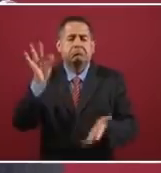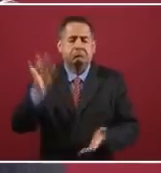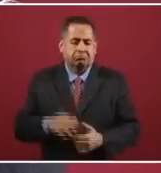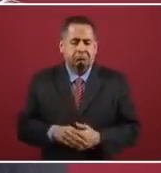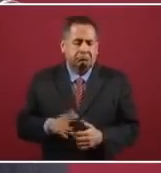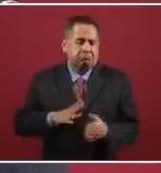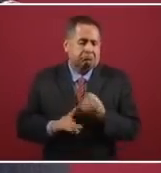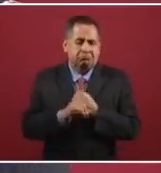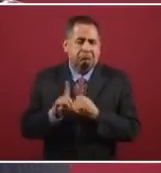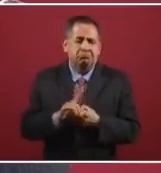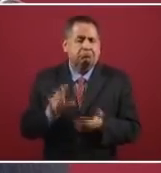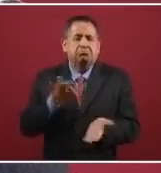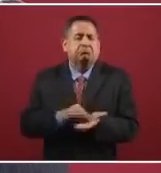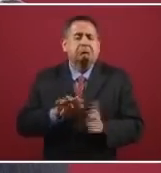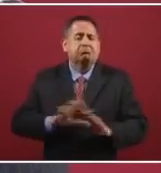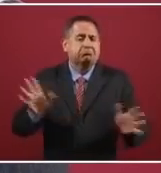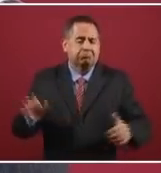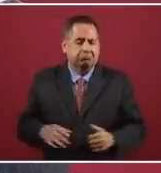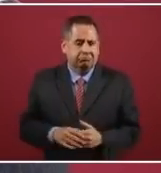no hay problema,